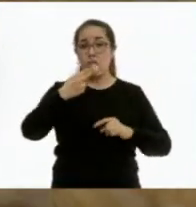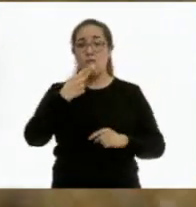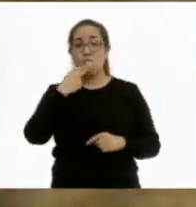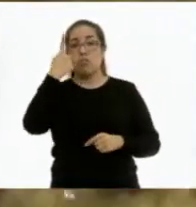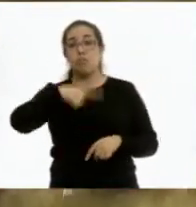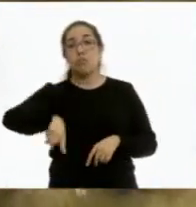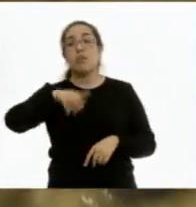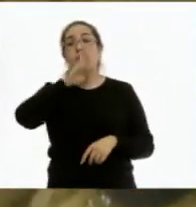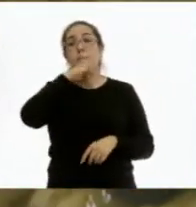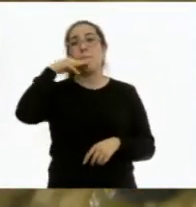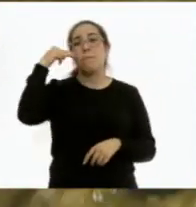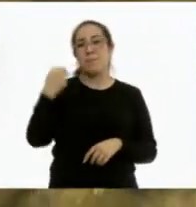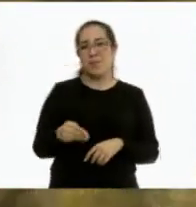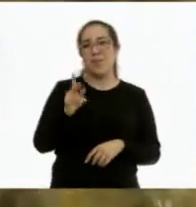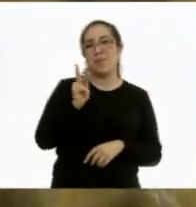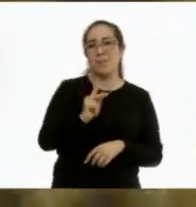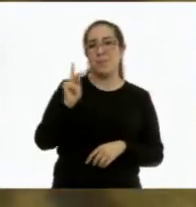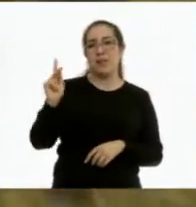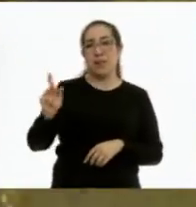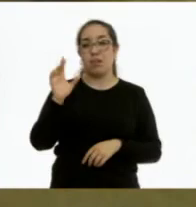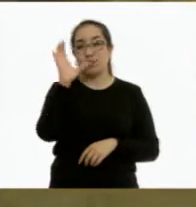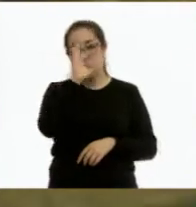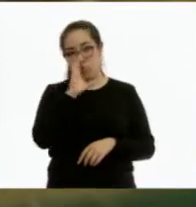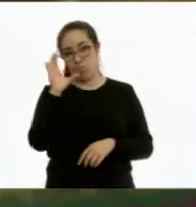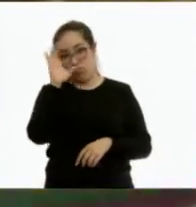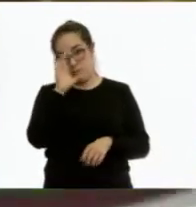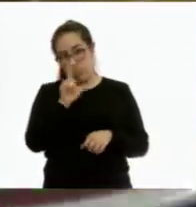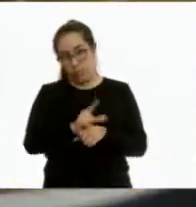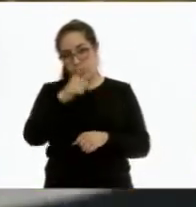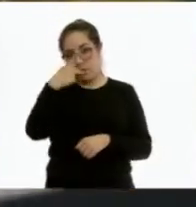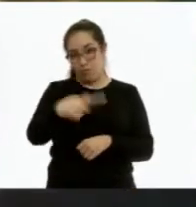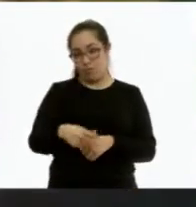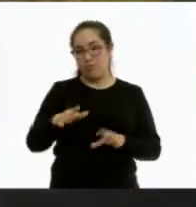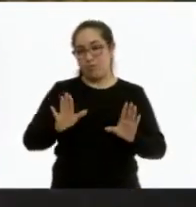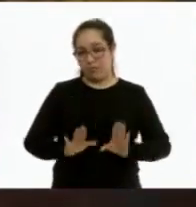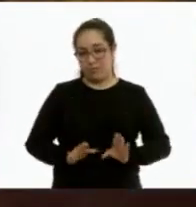pipián, característico de los pueblos de esta región.